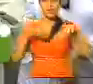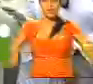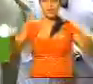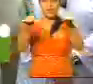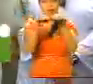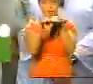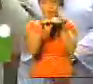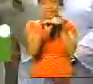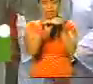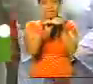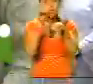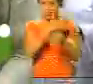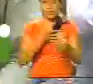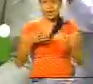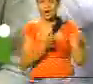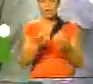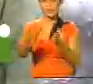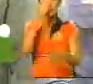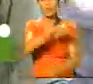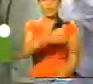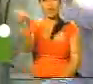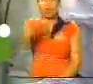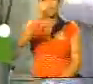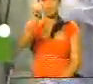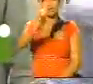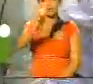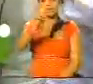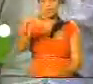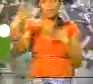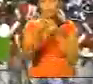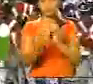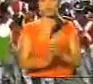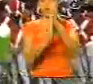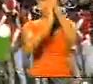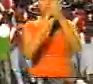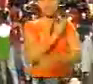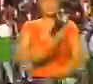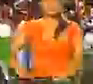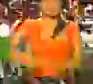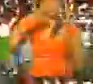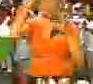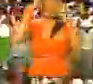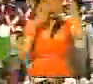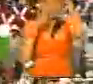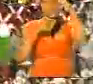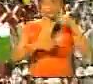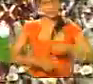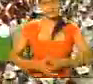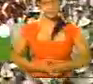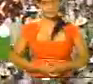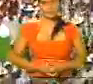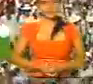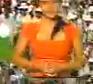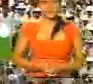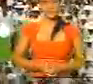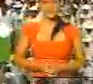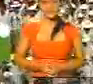igualdad. Ese es el camino del pueblo venezolano bajo la conducción del comandante presidente Hugo Chávez.